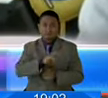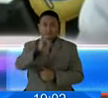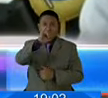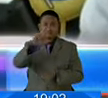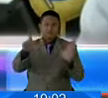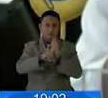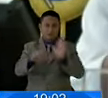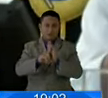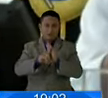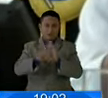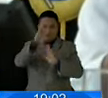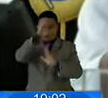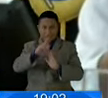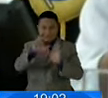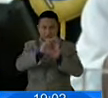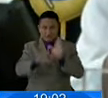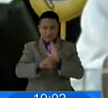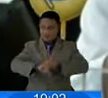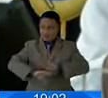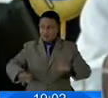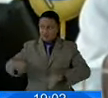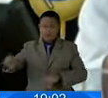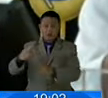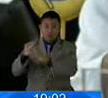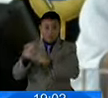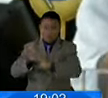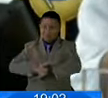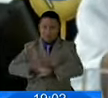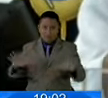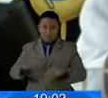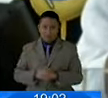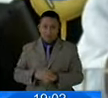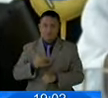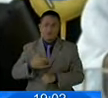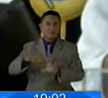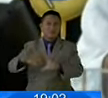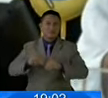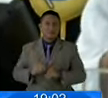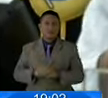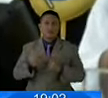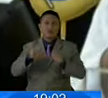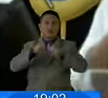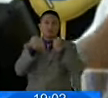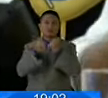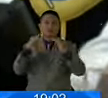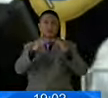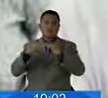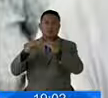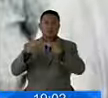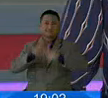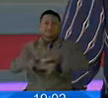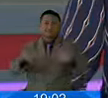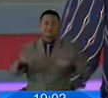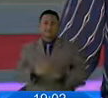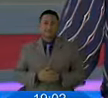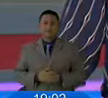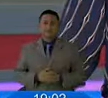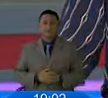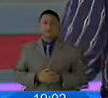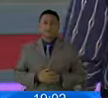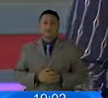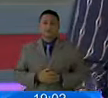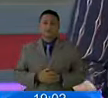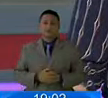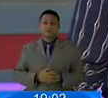ilegal, inconstitucional, fuera de sus funciones, inadmisible en una sociedad democrática. El